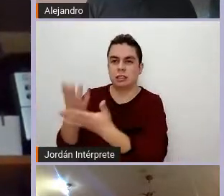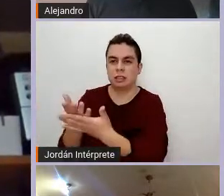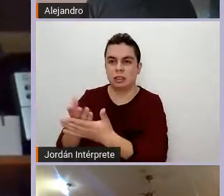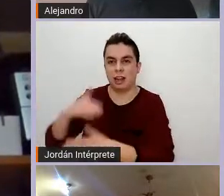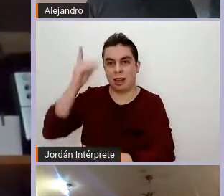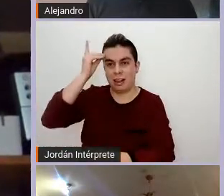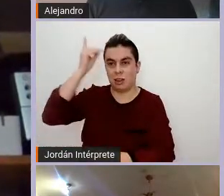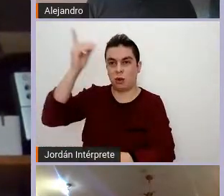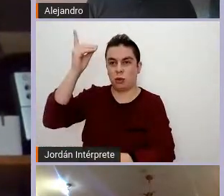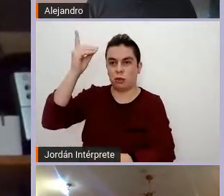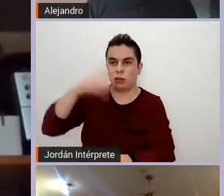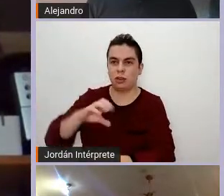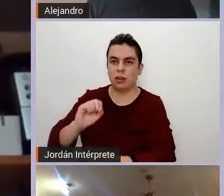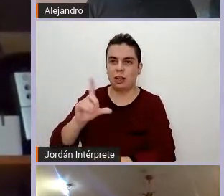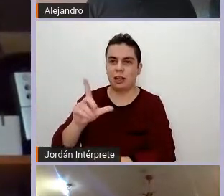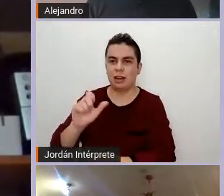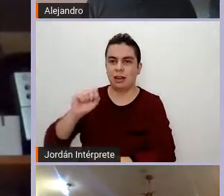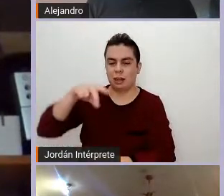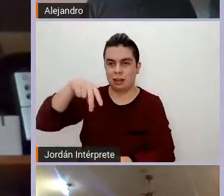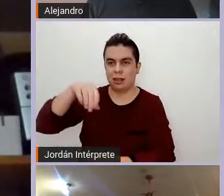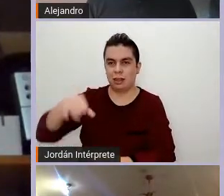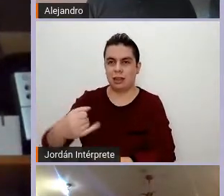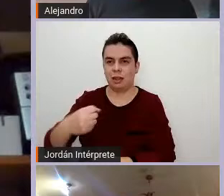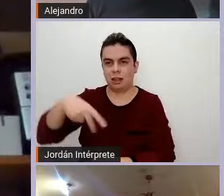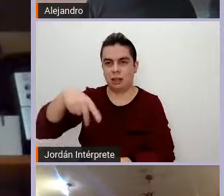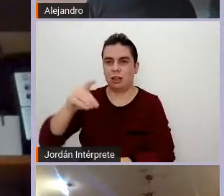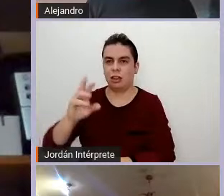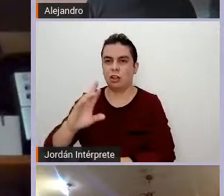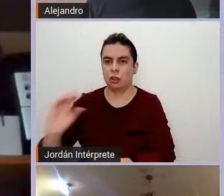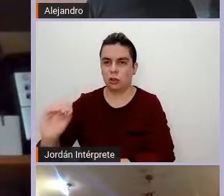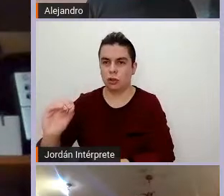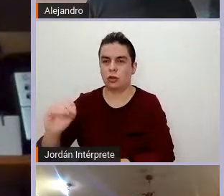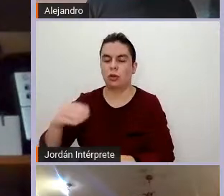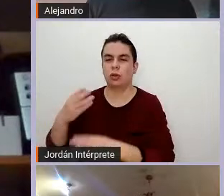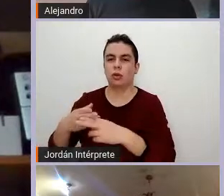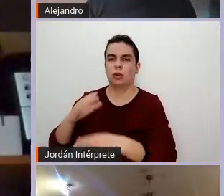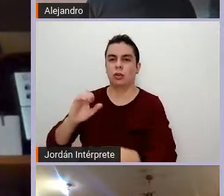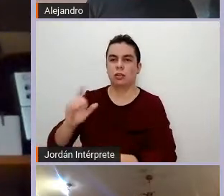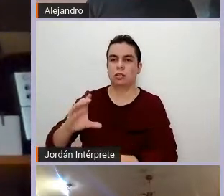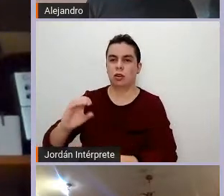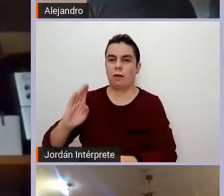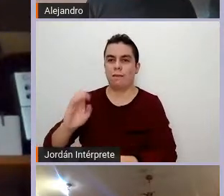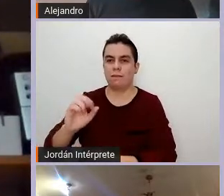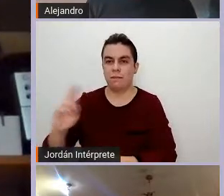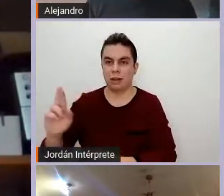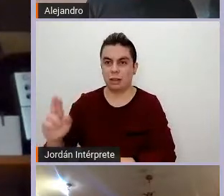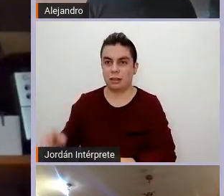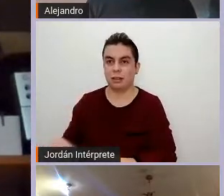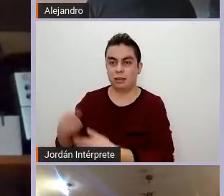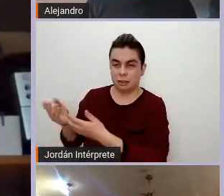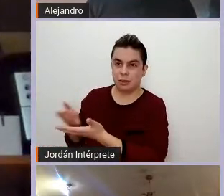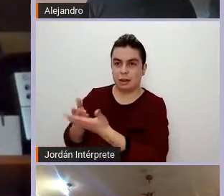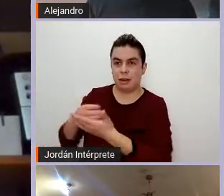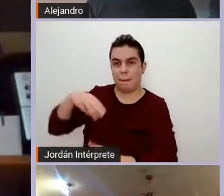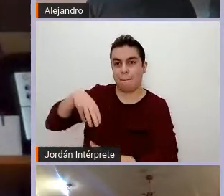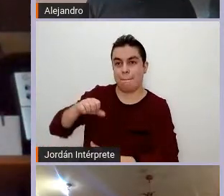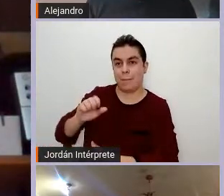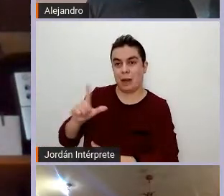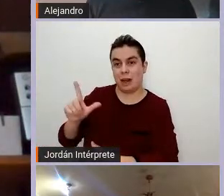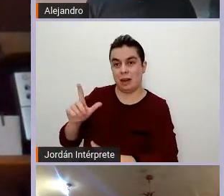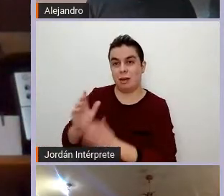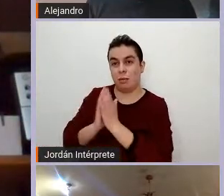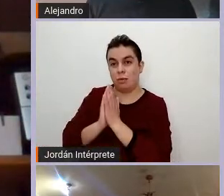Alejandro Escobar, por este reconocimiento. Quisiera pedirle a Mael, que está en los controles, que como un